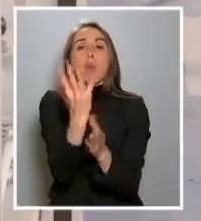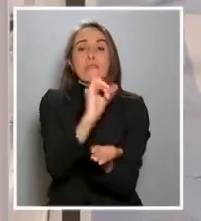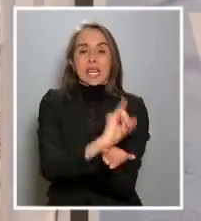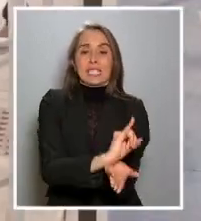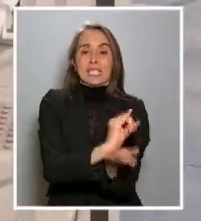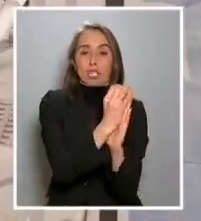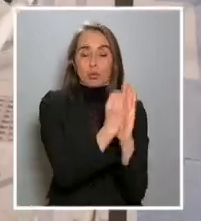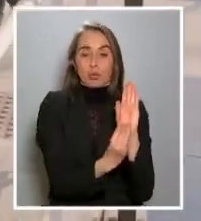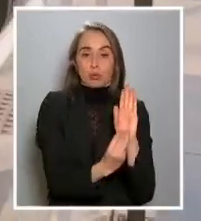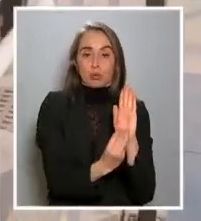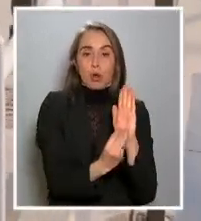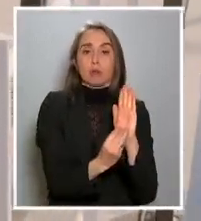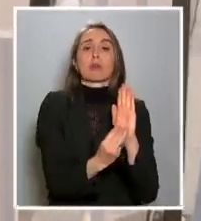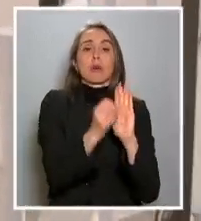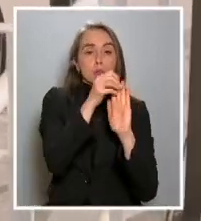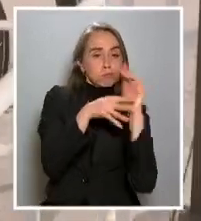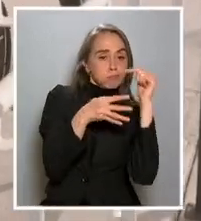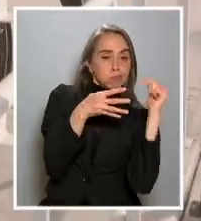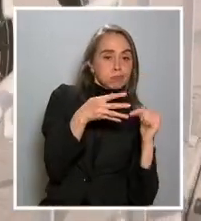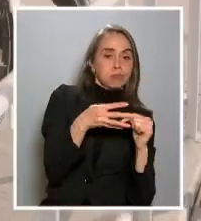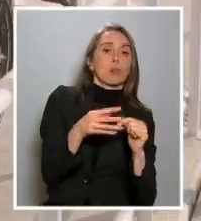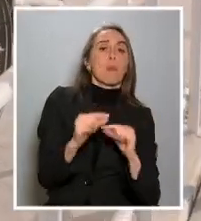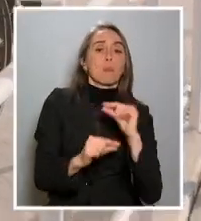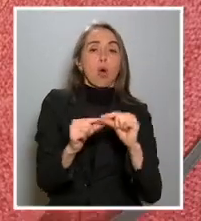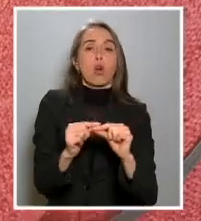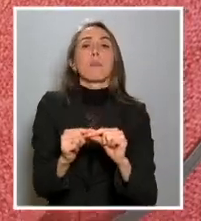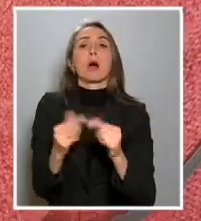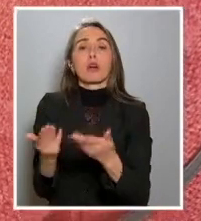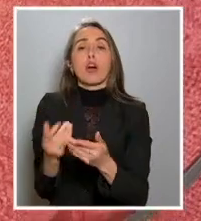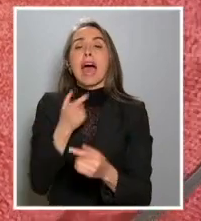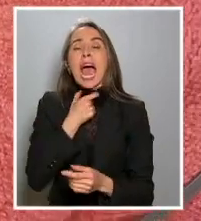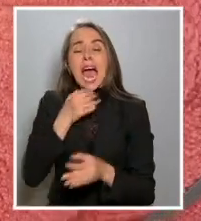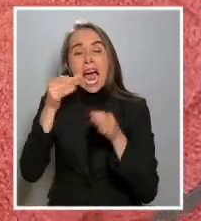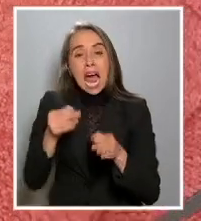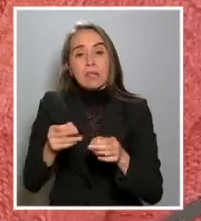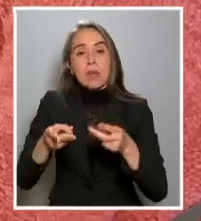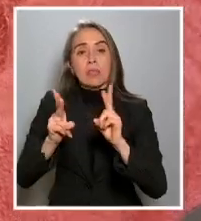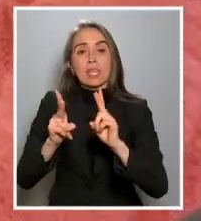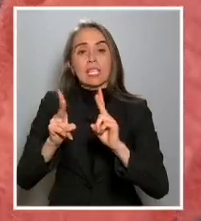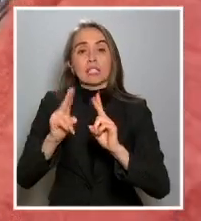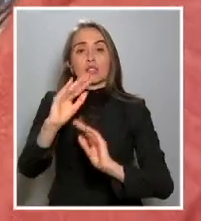y garantizará progresivamente el derecho al cuidado.